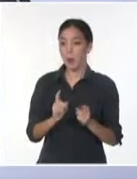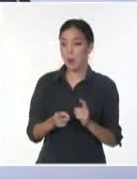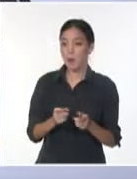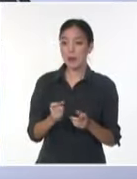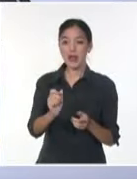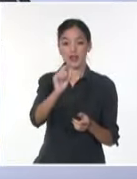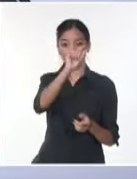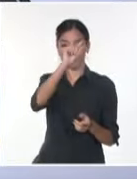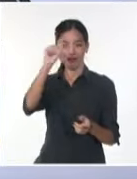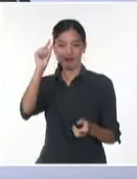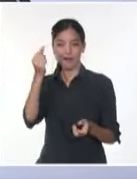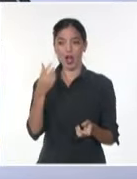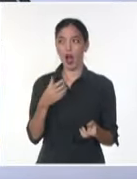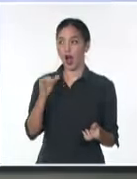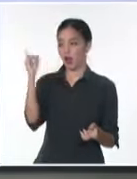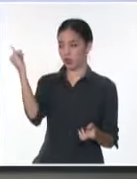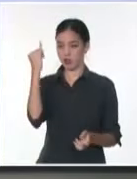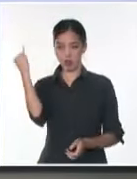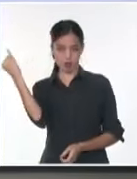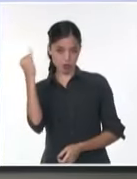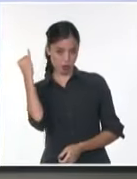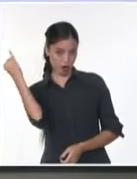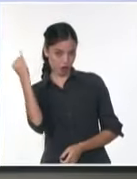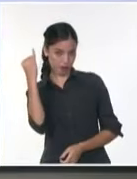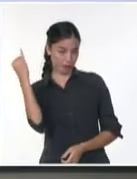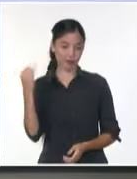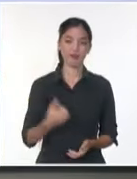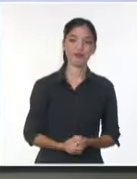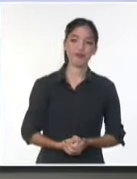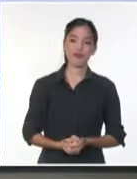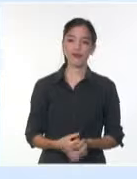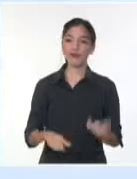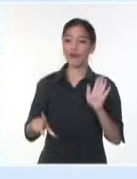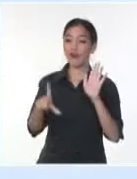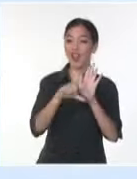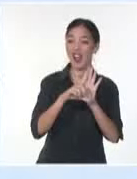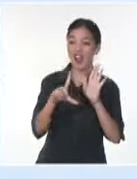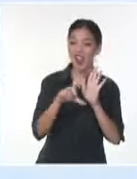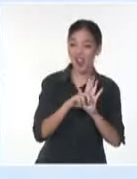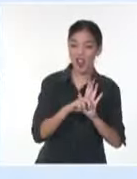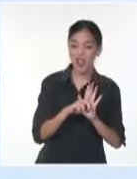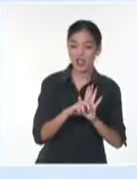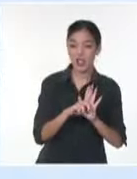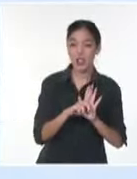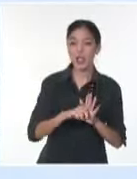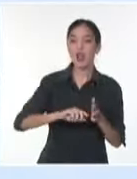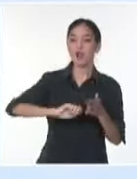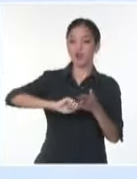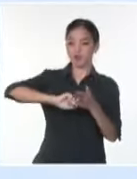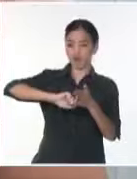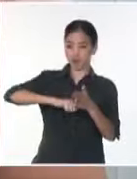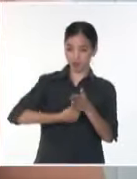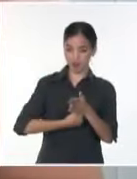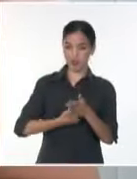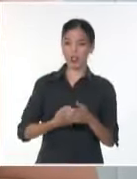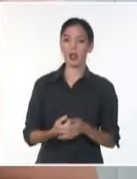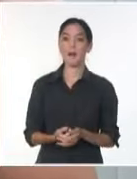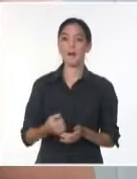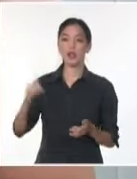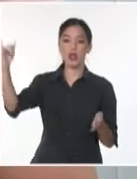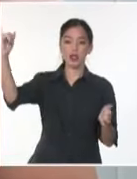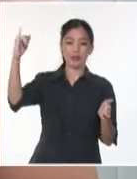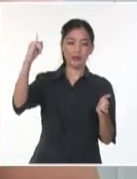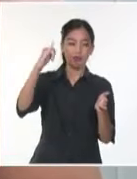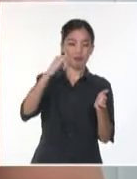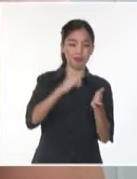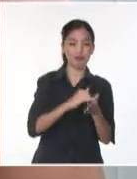las resoluciones establecen permisos de homologación y Autorizo de importaciones las